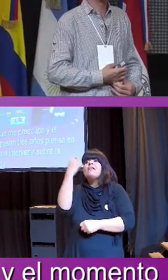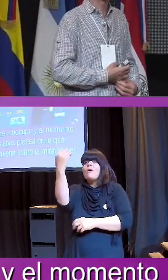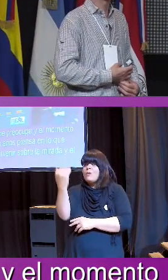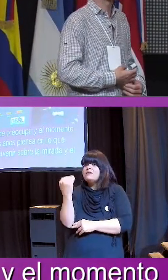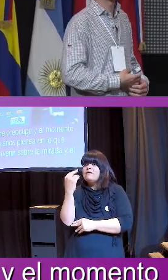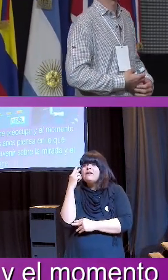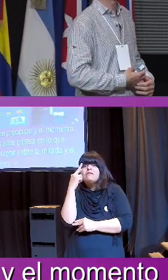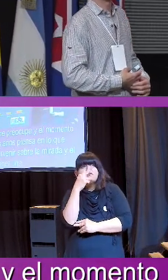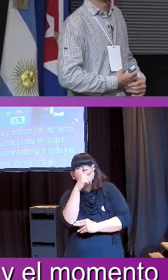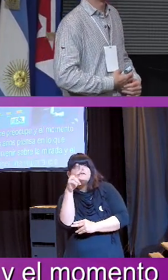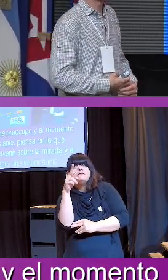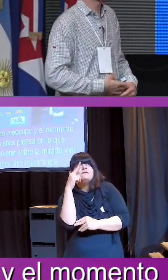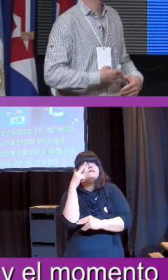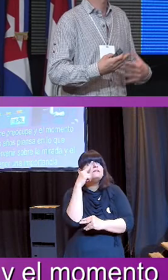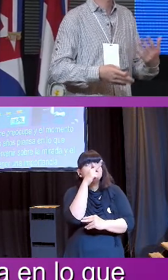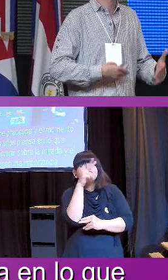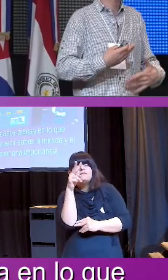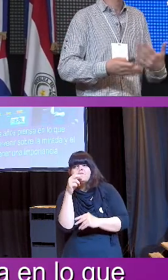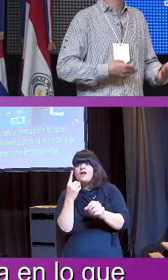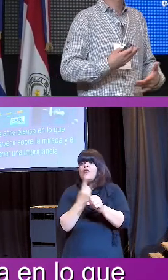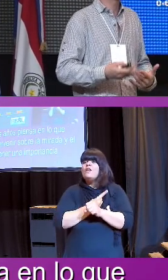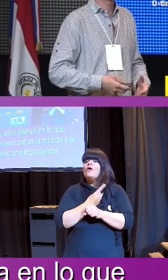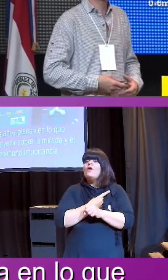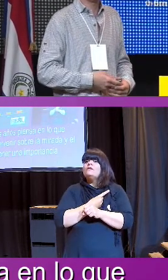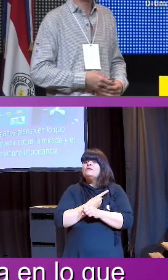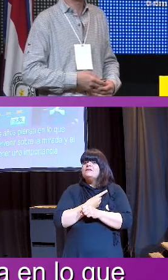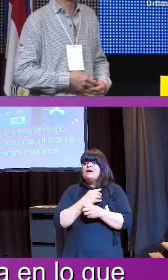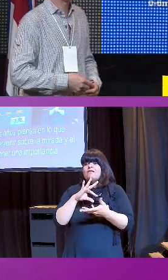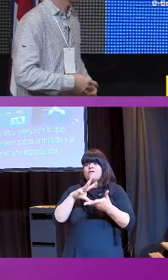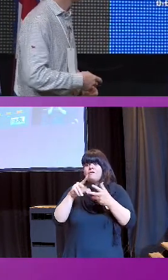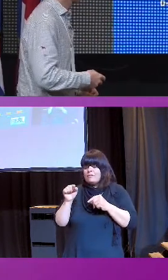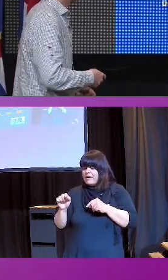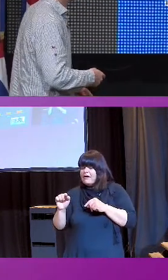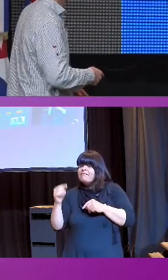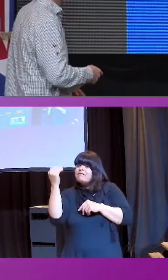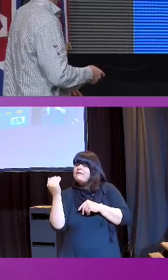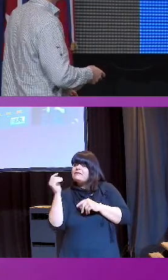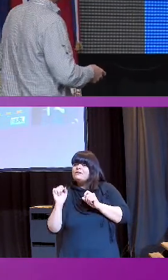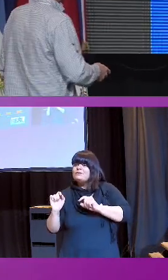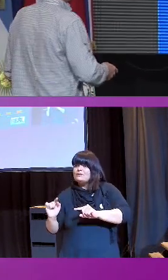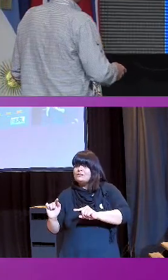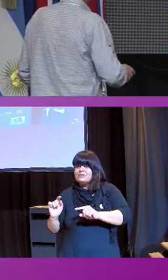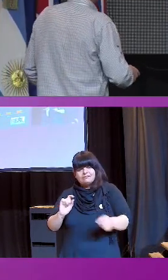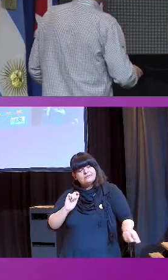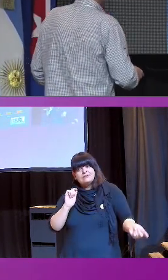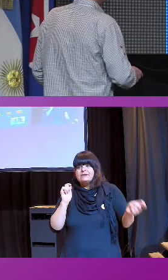puede tener una importancia crucial en cuanto a autogenerar aislamiento.